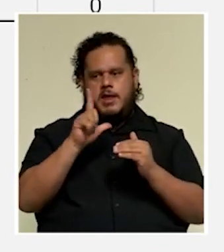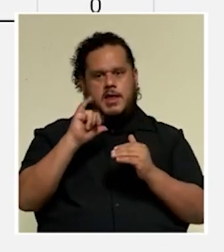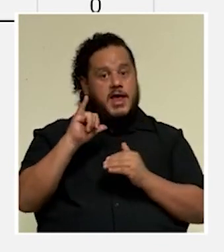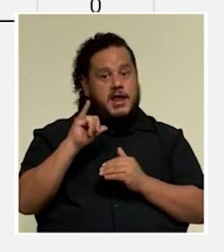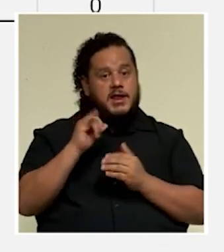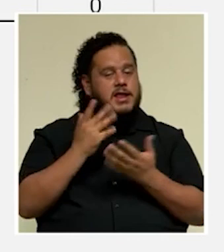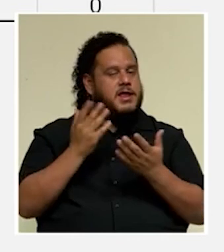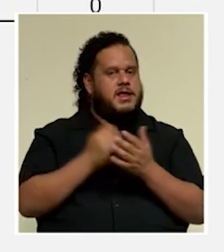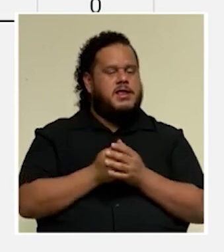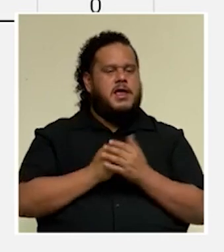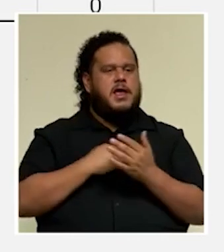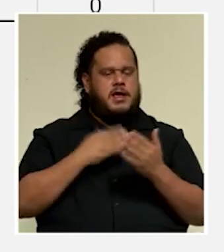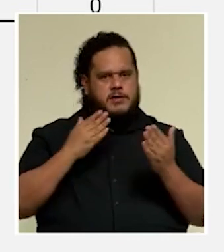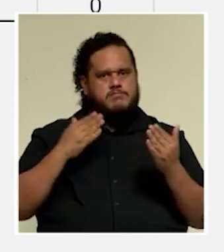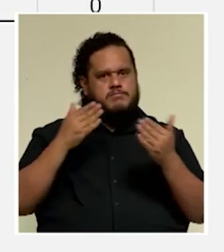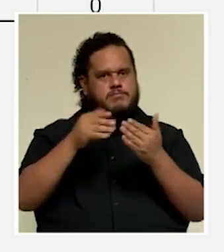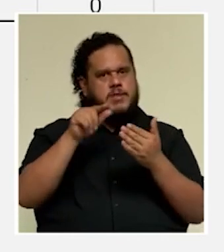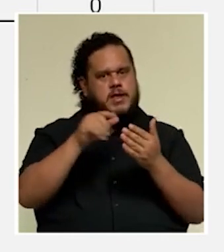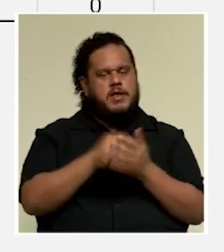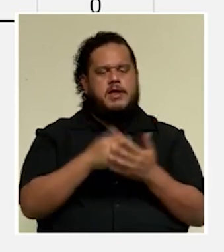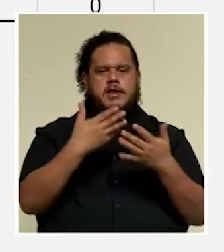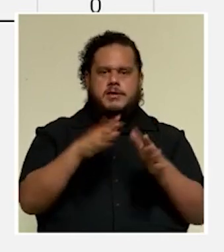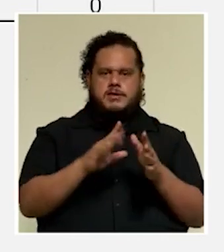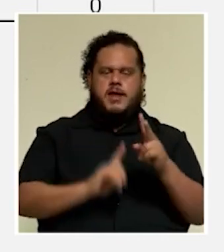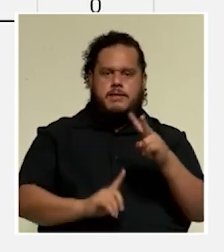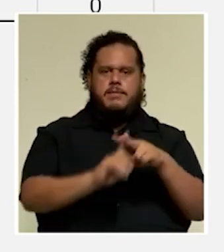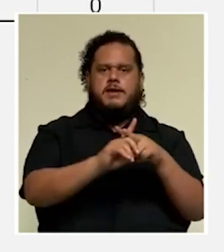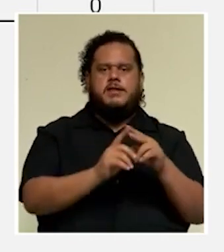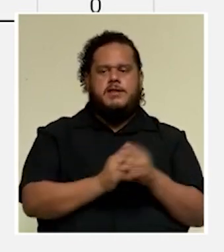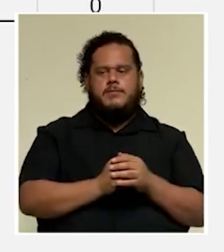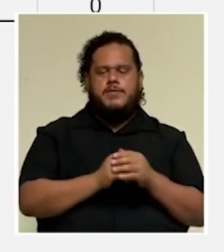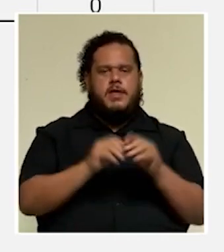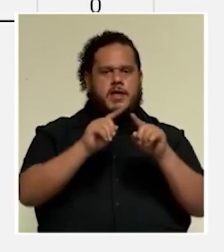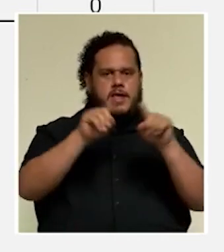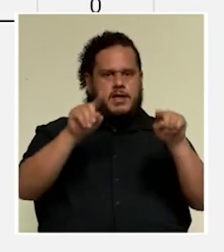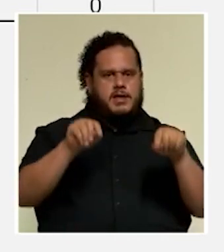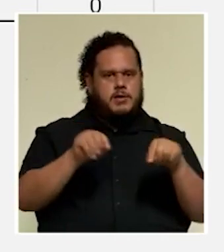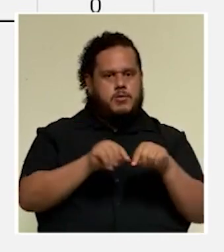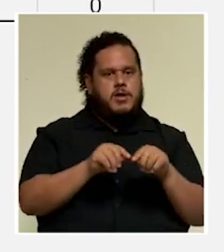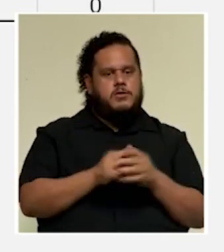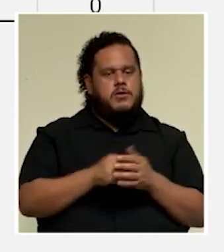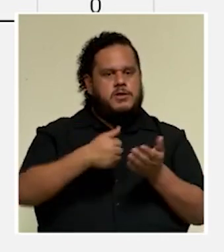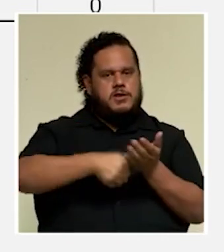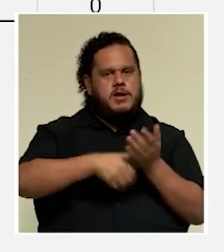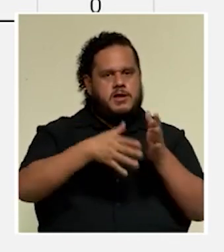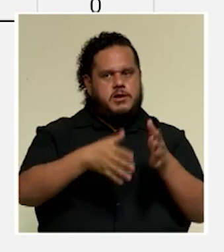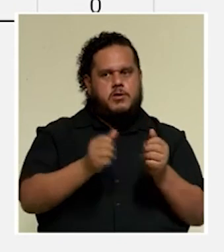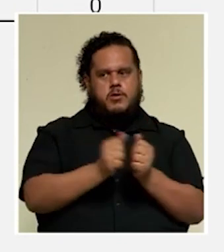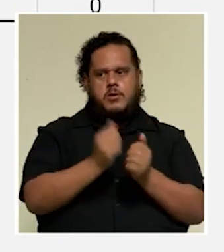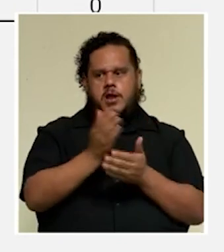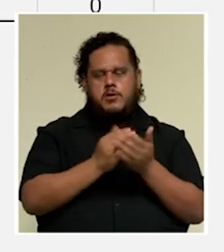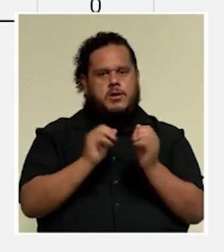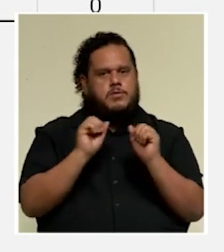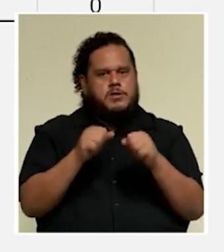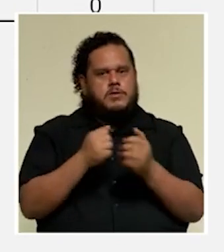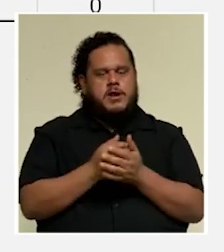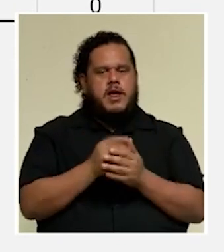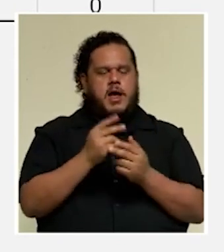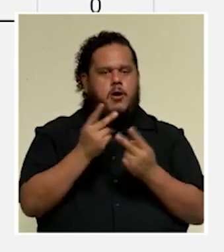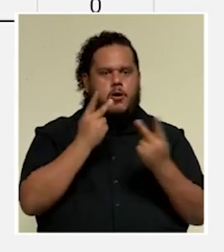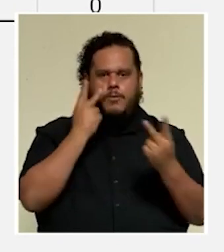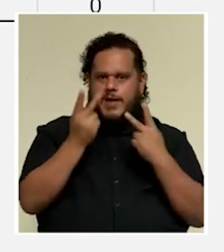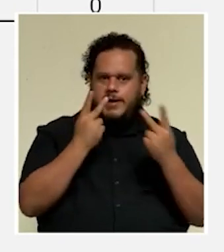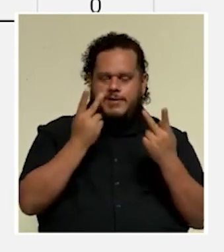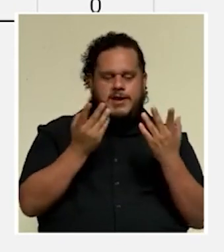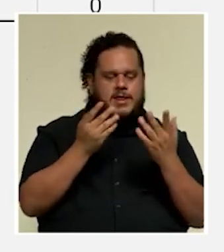está apuntalándolo y efectivamente ya aparece en el cuadro de candidaturas con alguna posibilidad o viabilidad política. Me parece